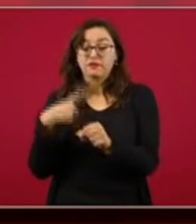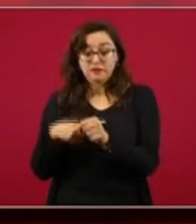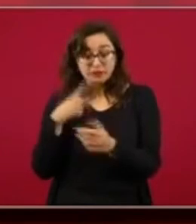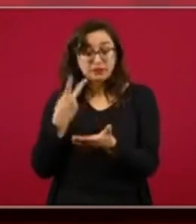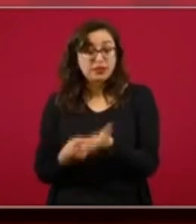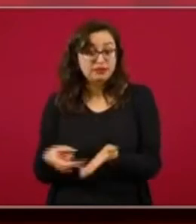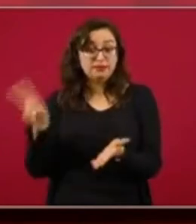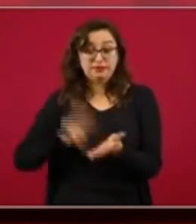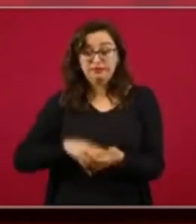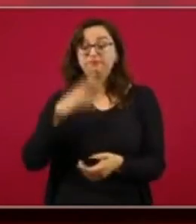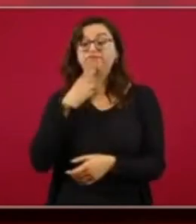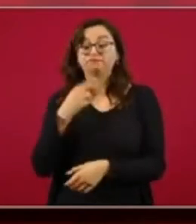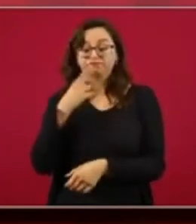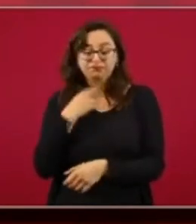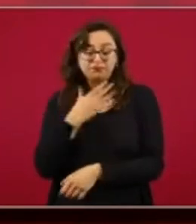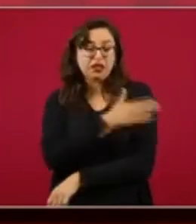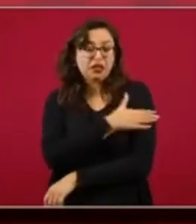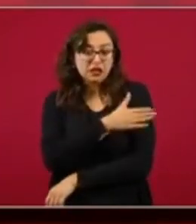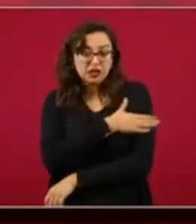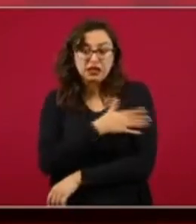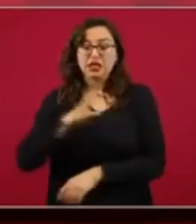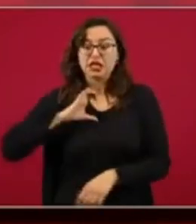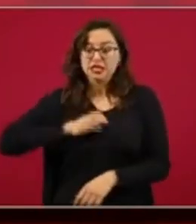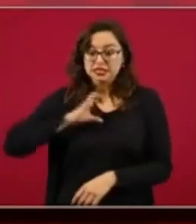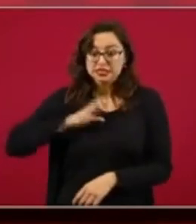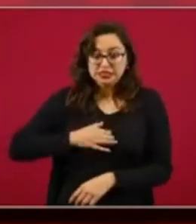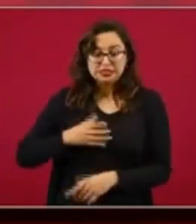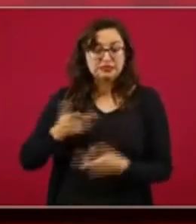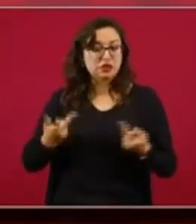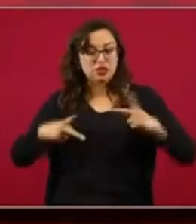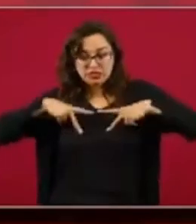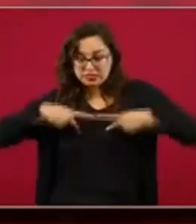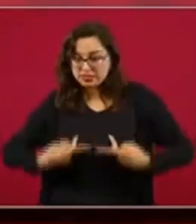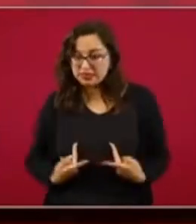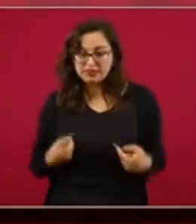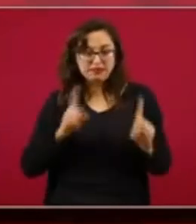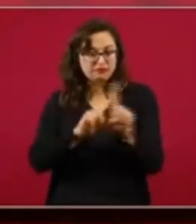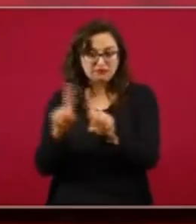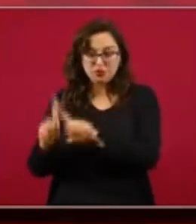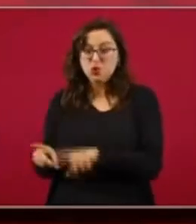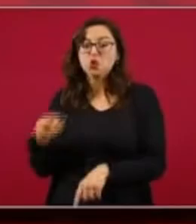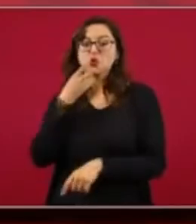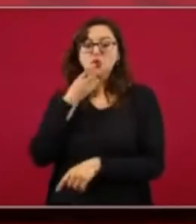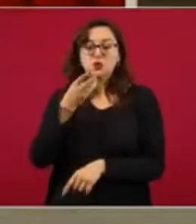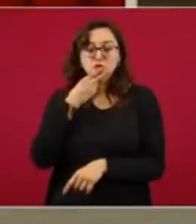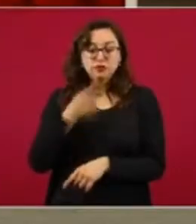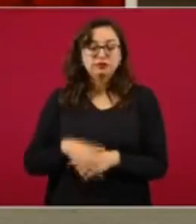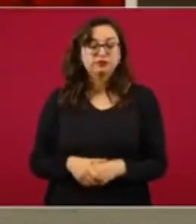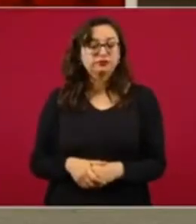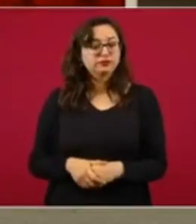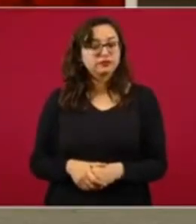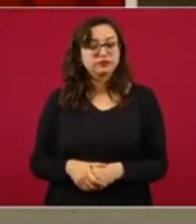enfermedades crónicas, diabetes, hipertensión, cáncer, inmunosupresión por distintas causas, tabaquismo,